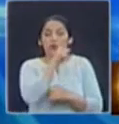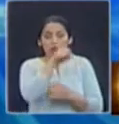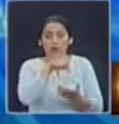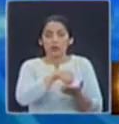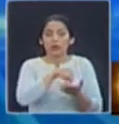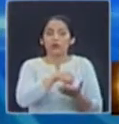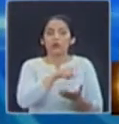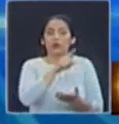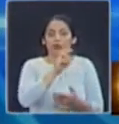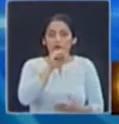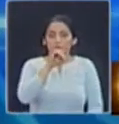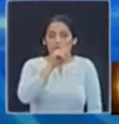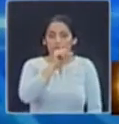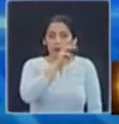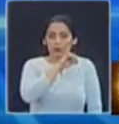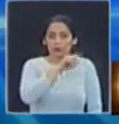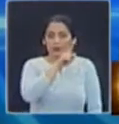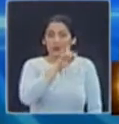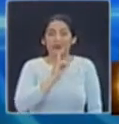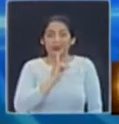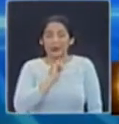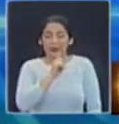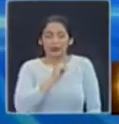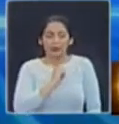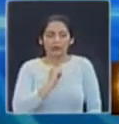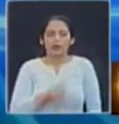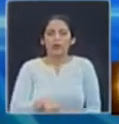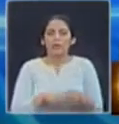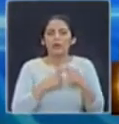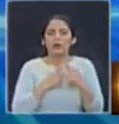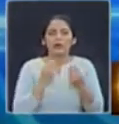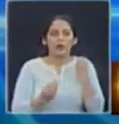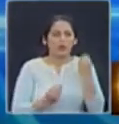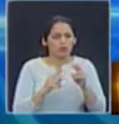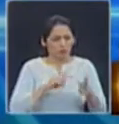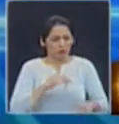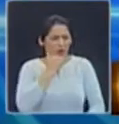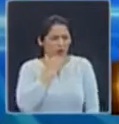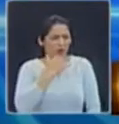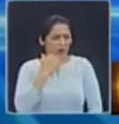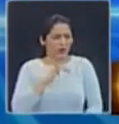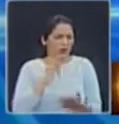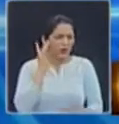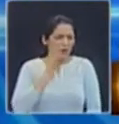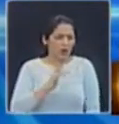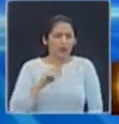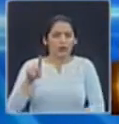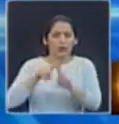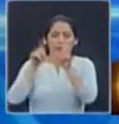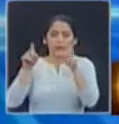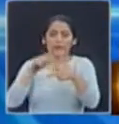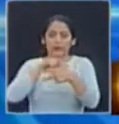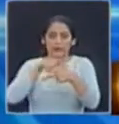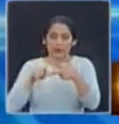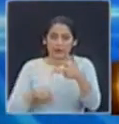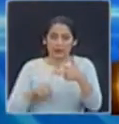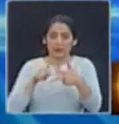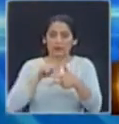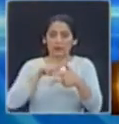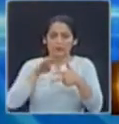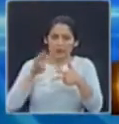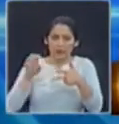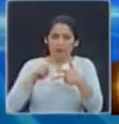En esas condiciones, contratan a tres auditoras, BDO, el Acrol y una empresa canadiense, para